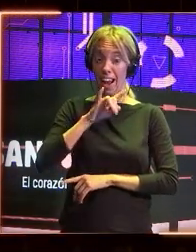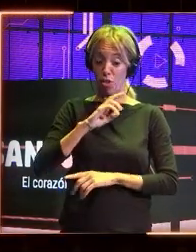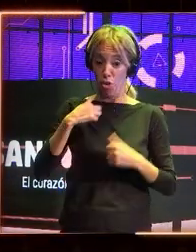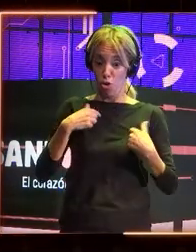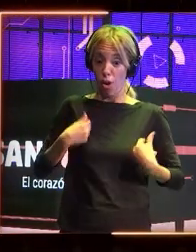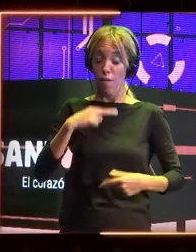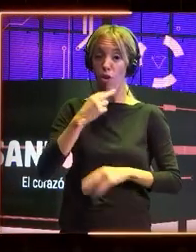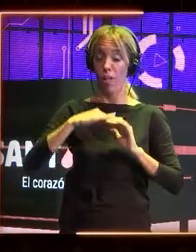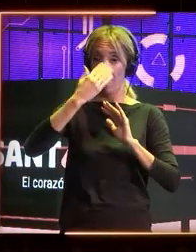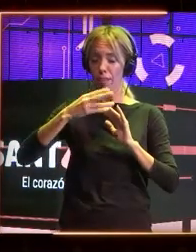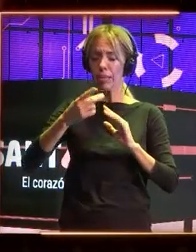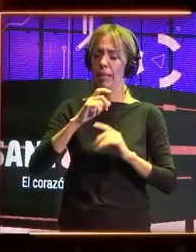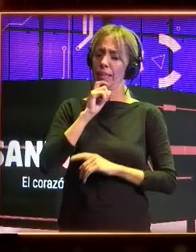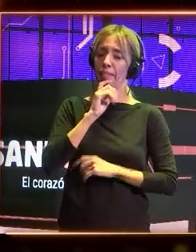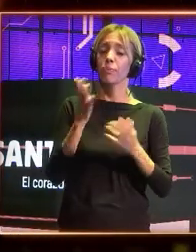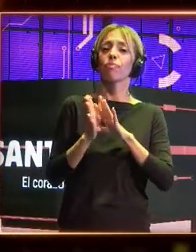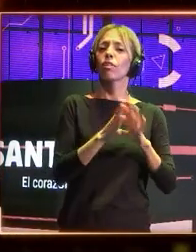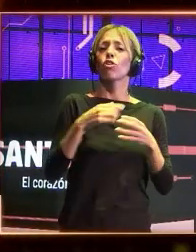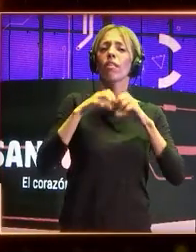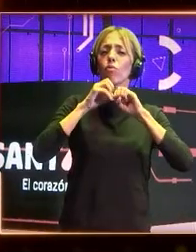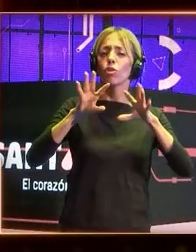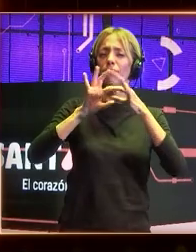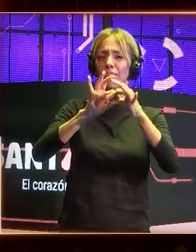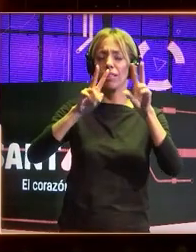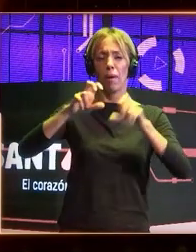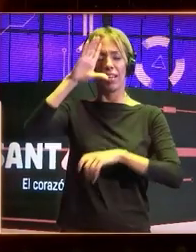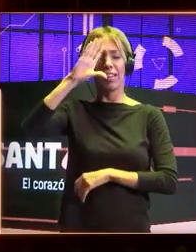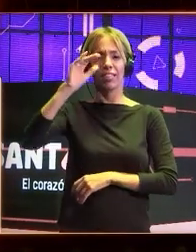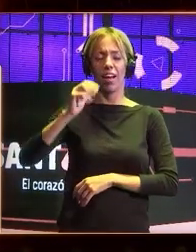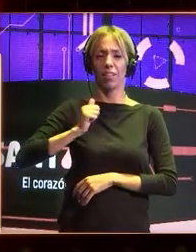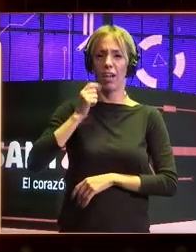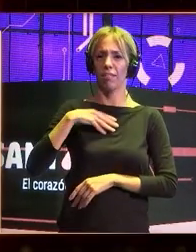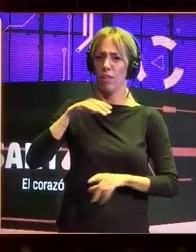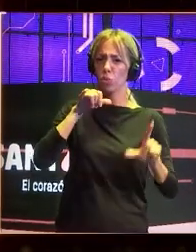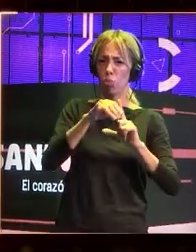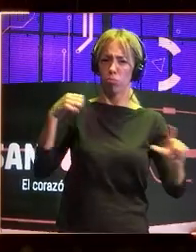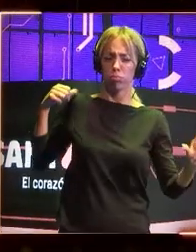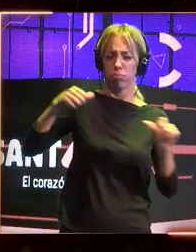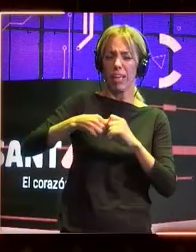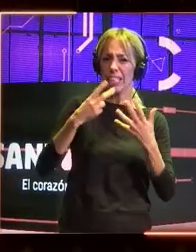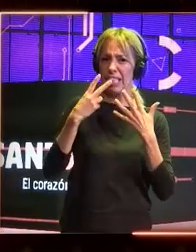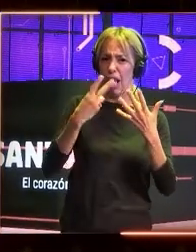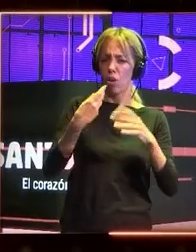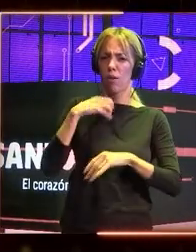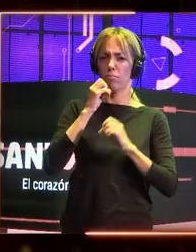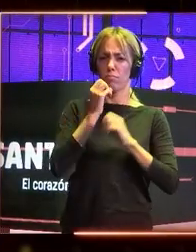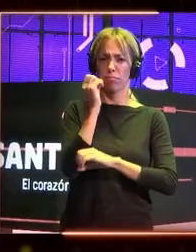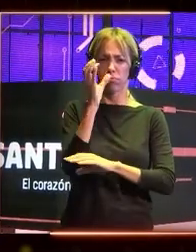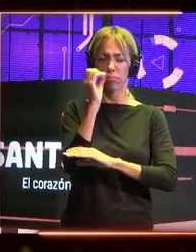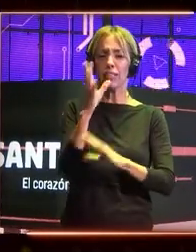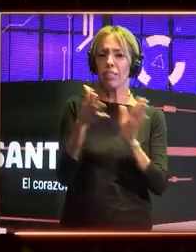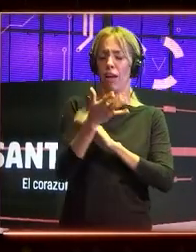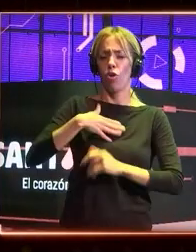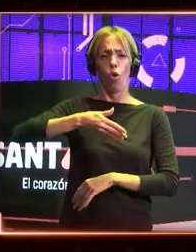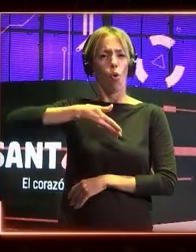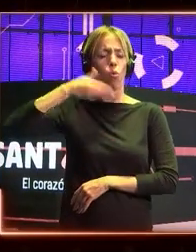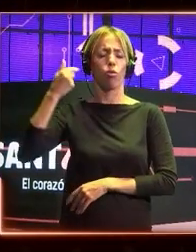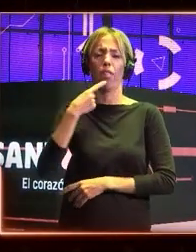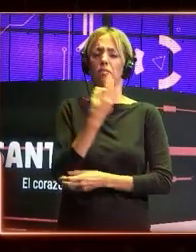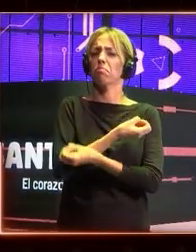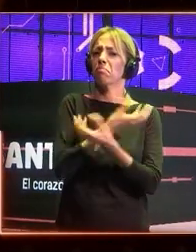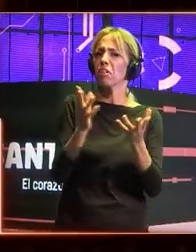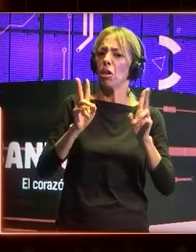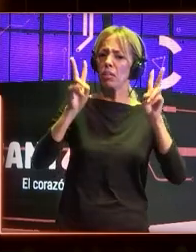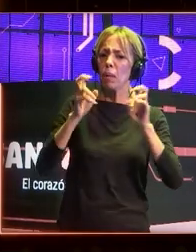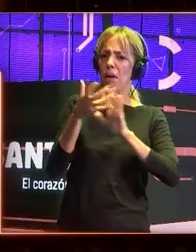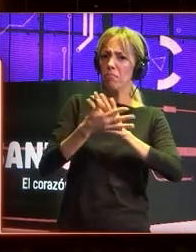bueno Yo vengo haciendo divulgación de Inteligencia artificial en mi canal de YouTube desde hace 7 años Así que con orgullo puedo decir que divulgo